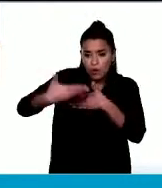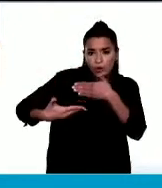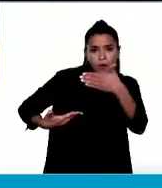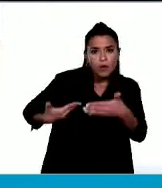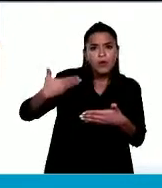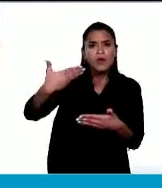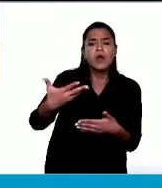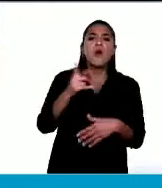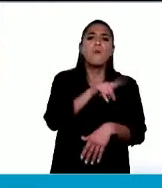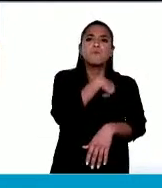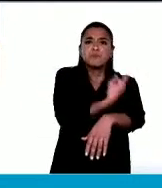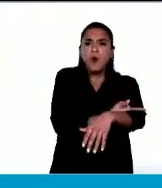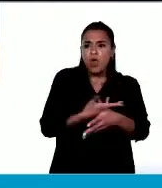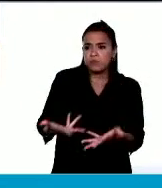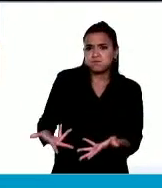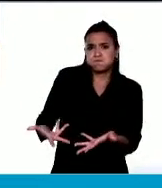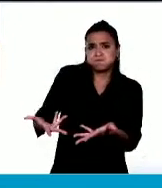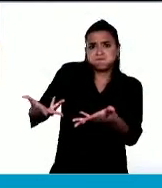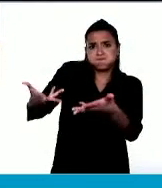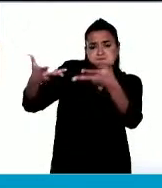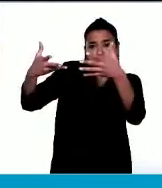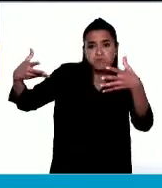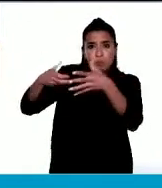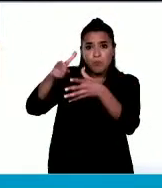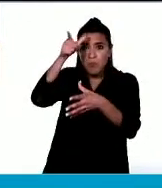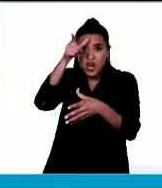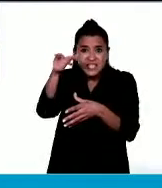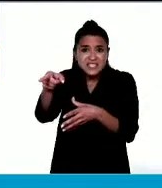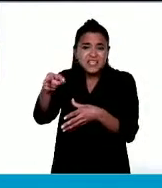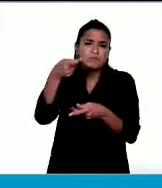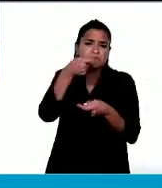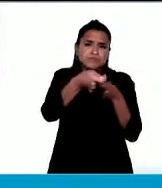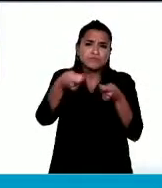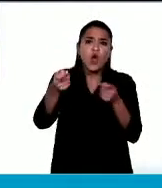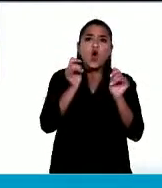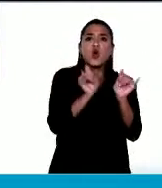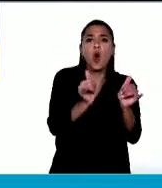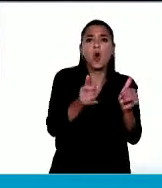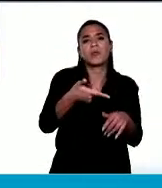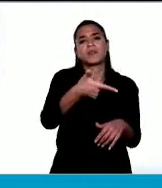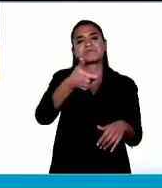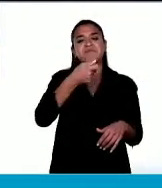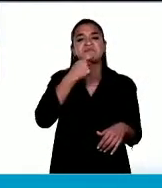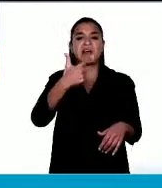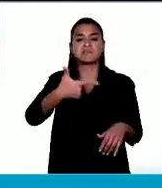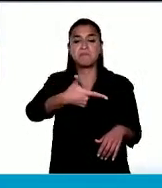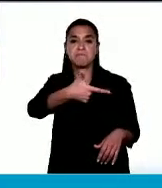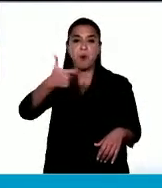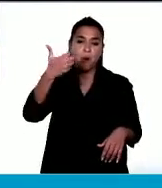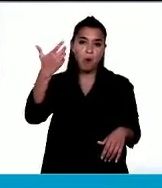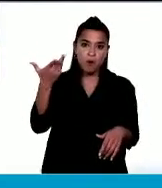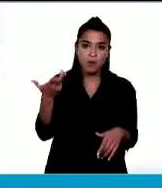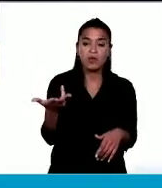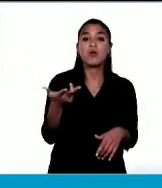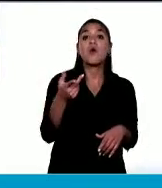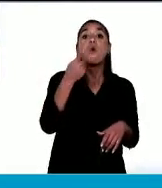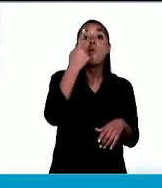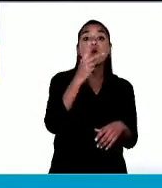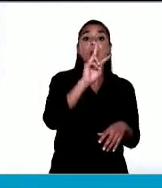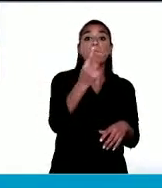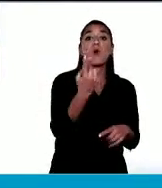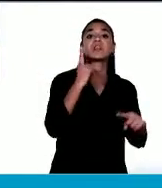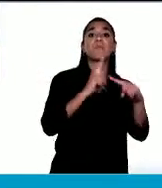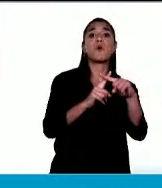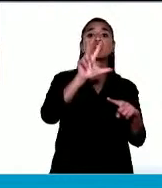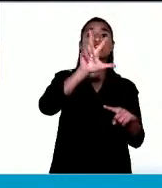el poder de fuego de una fuerza que se cobra la vida de un joven por gatillo fácil cada 30 horas, que además